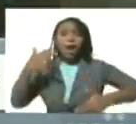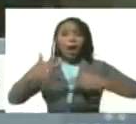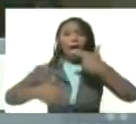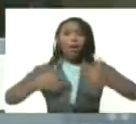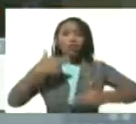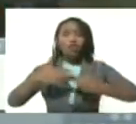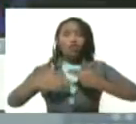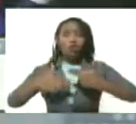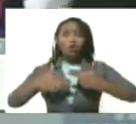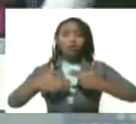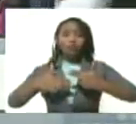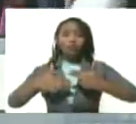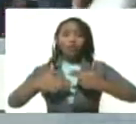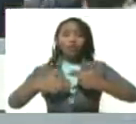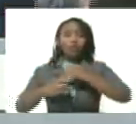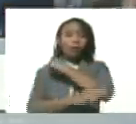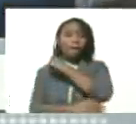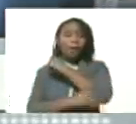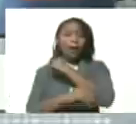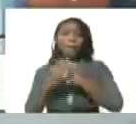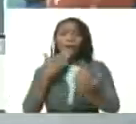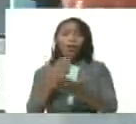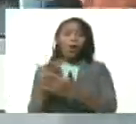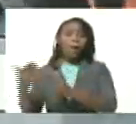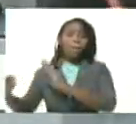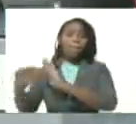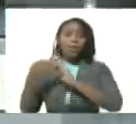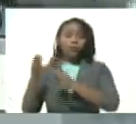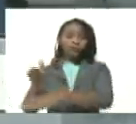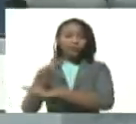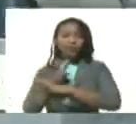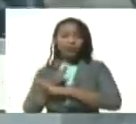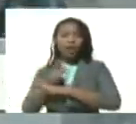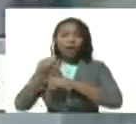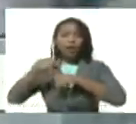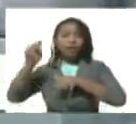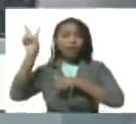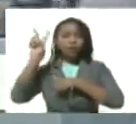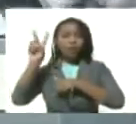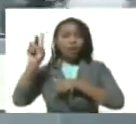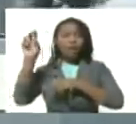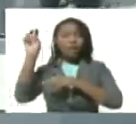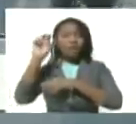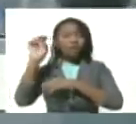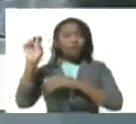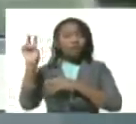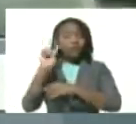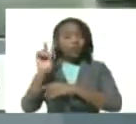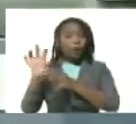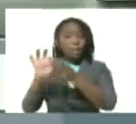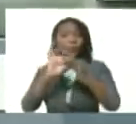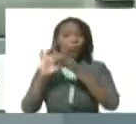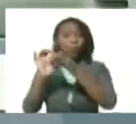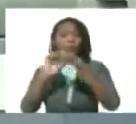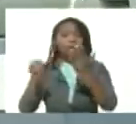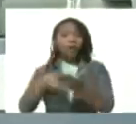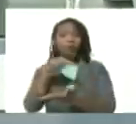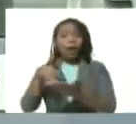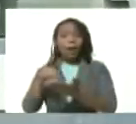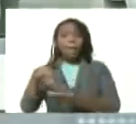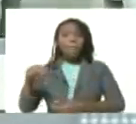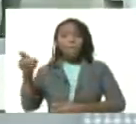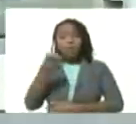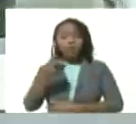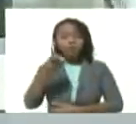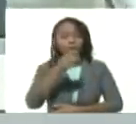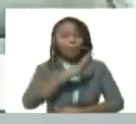criminal que ha pedido el bloqueo contra Venezuela, a pesar de ello, Venezuela en unión nacional está buscando sus propios